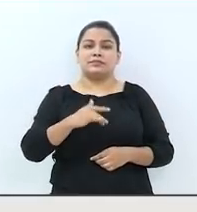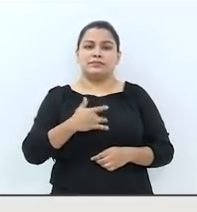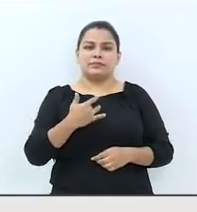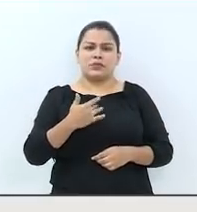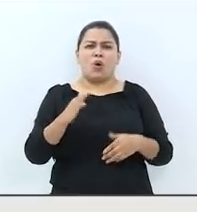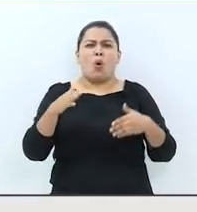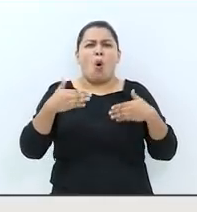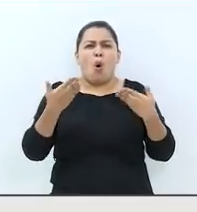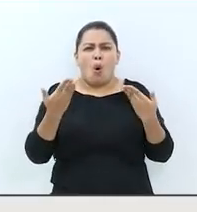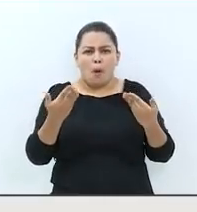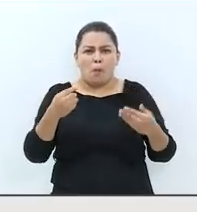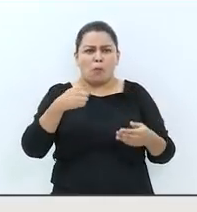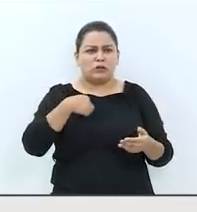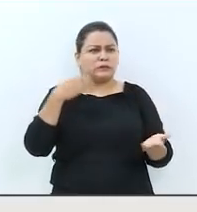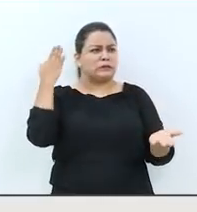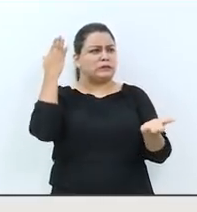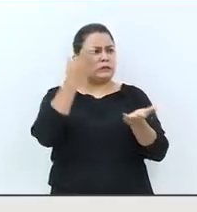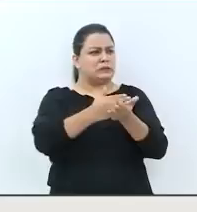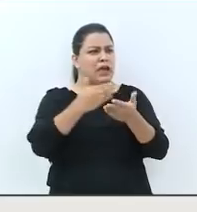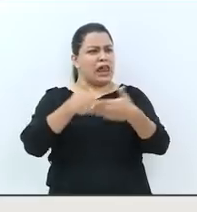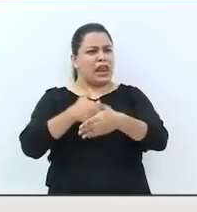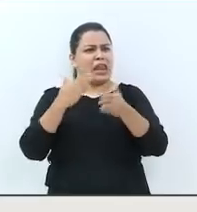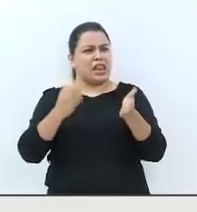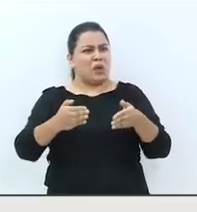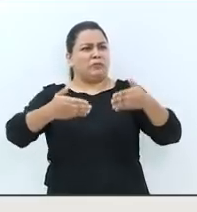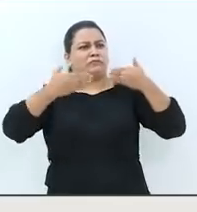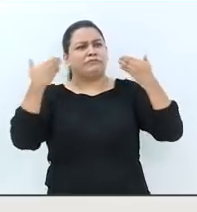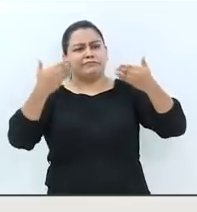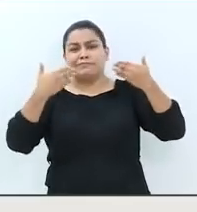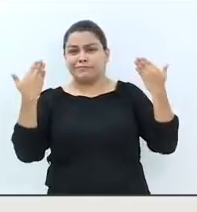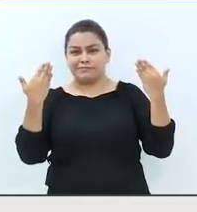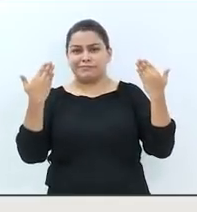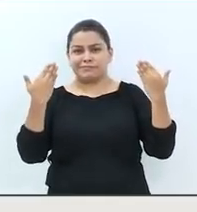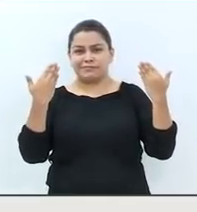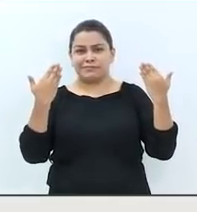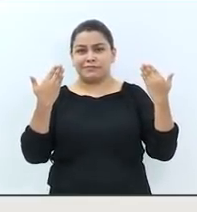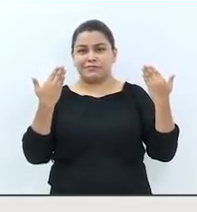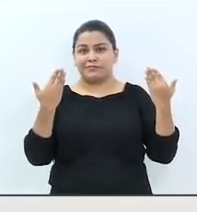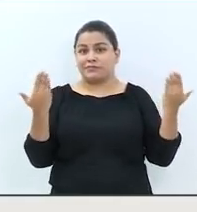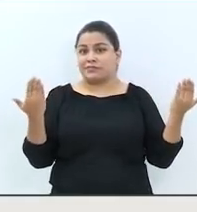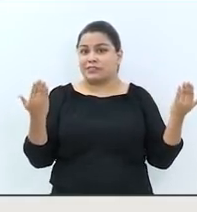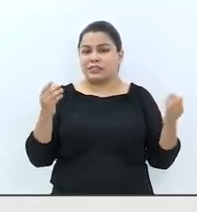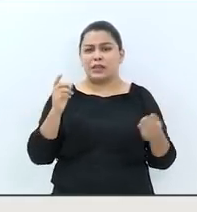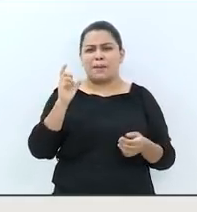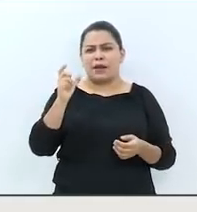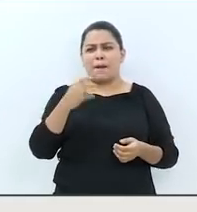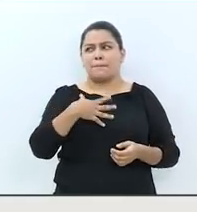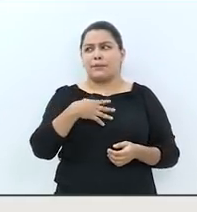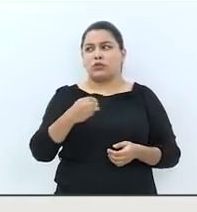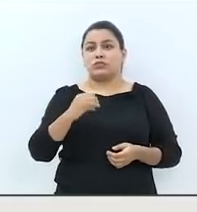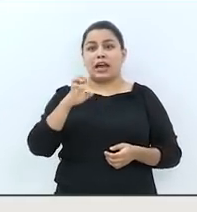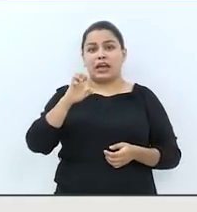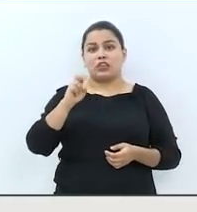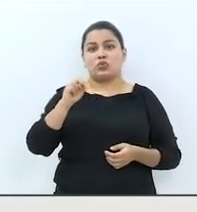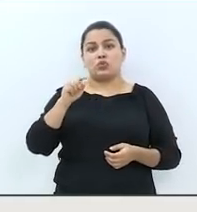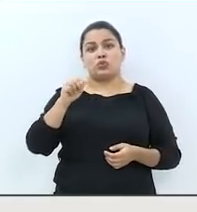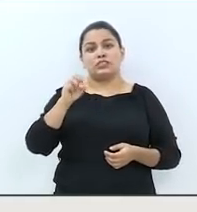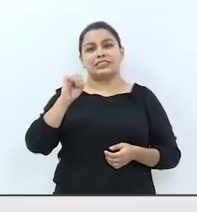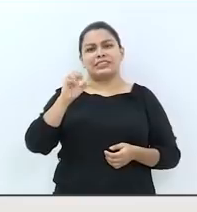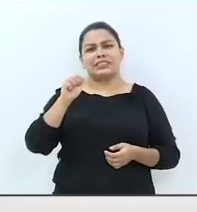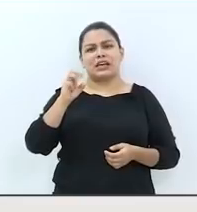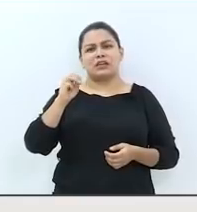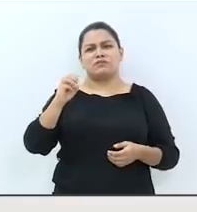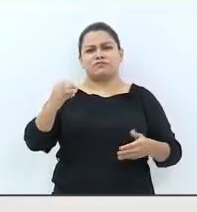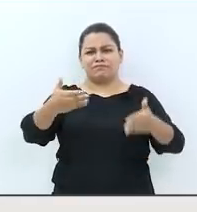¿cómo es que yo voy a hacer un clima en el aula positivo y de entusiasmo, que esa palabra me gusta mucho, Carlos, con entusiasmo